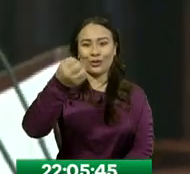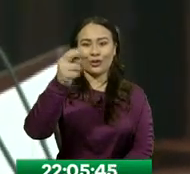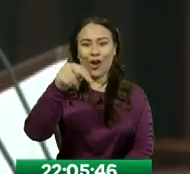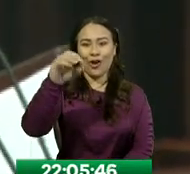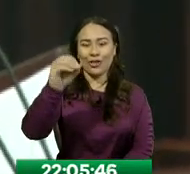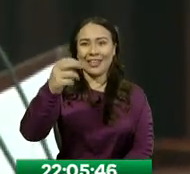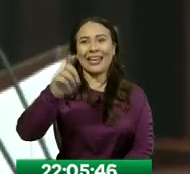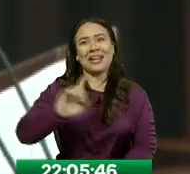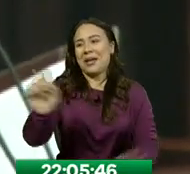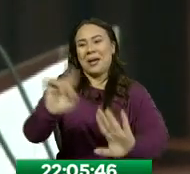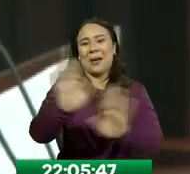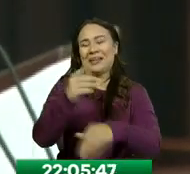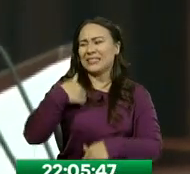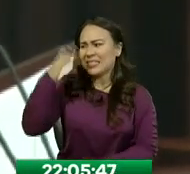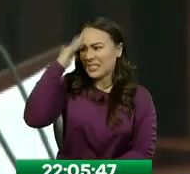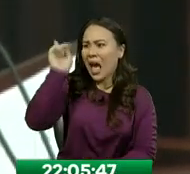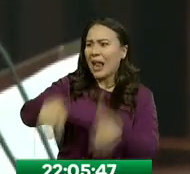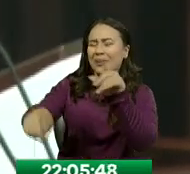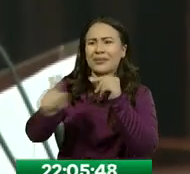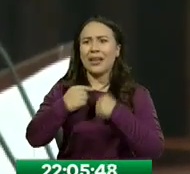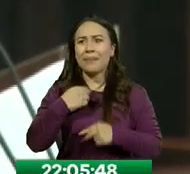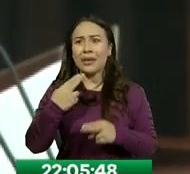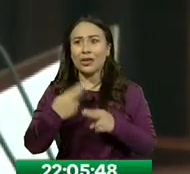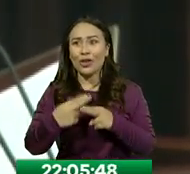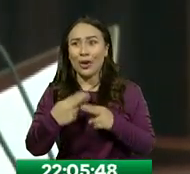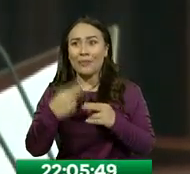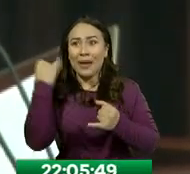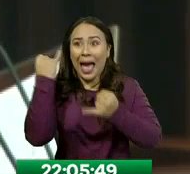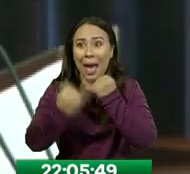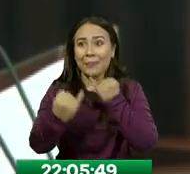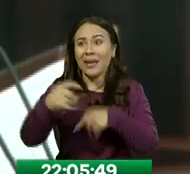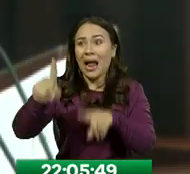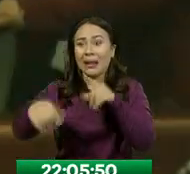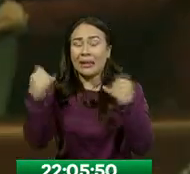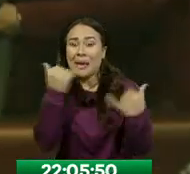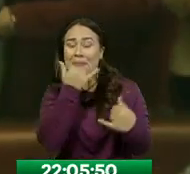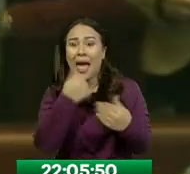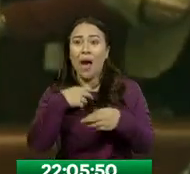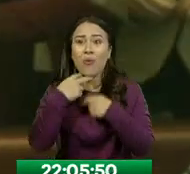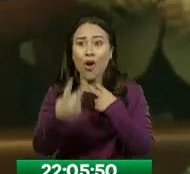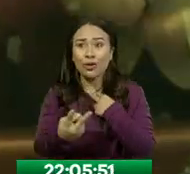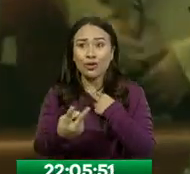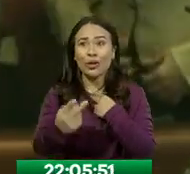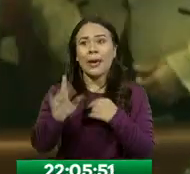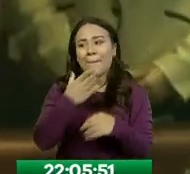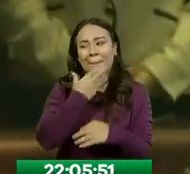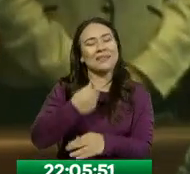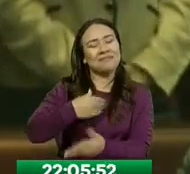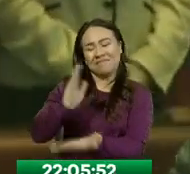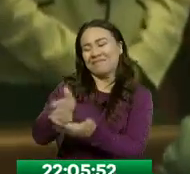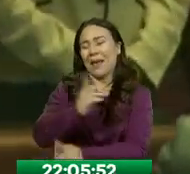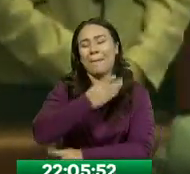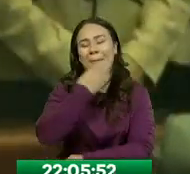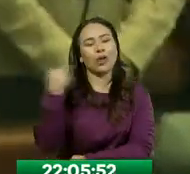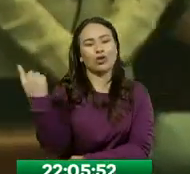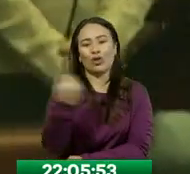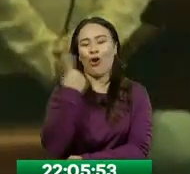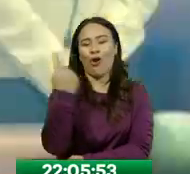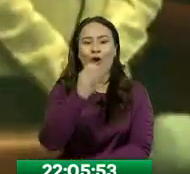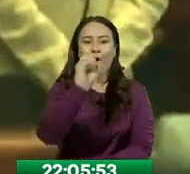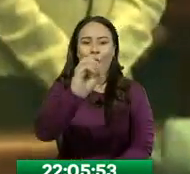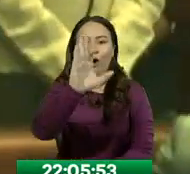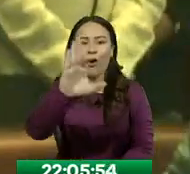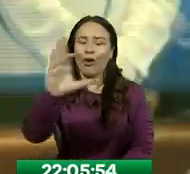pero quiero que me llamen Otto porque ya sabemos que lo del apellido no va a funcionar, estamos seguros. Superado esto y tras ser posesionado oficialmente ante la